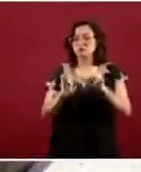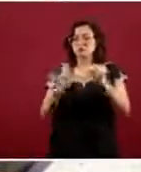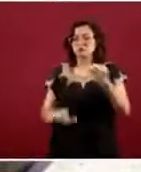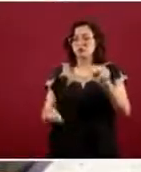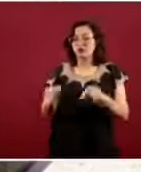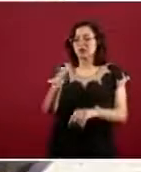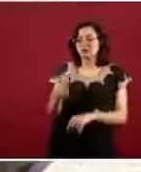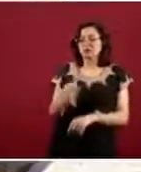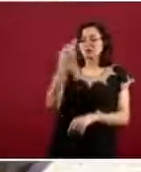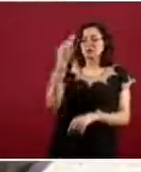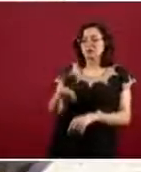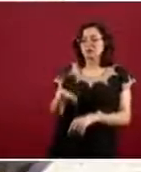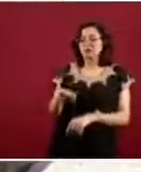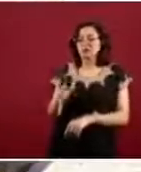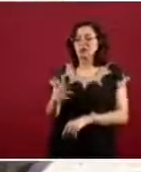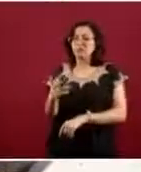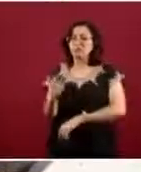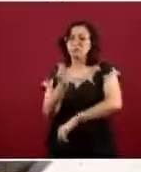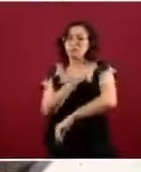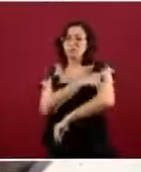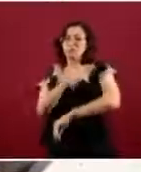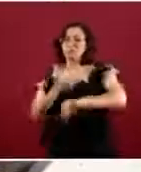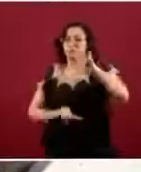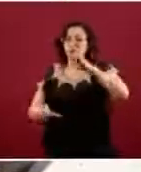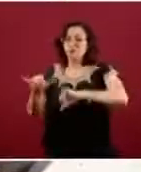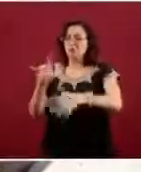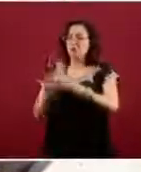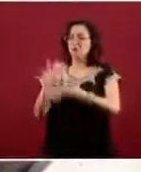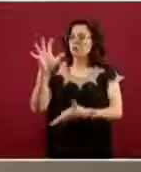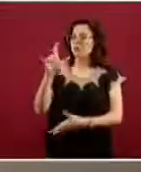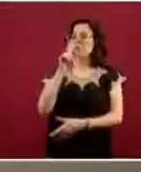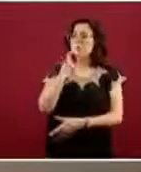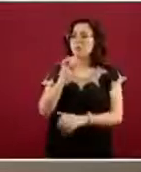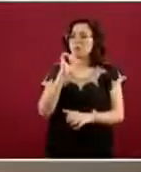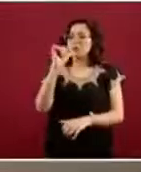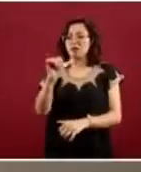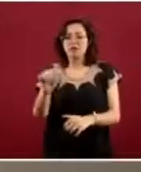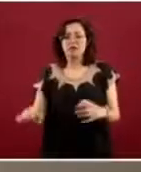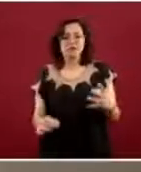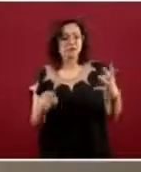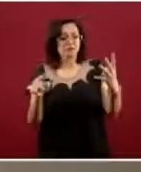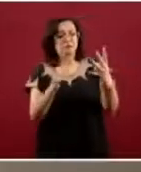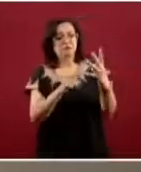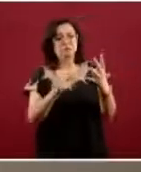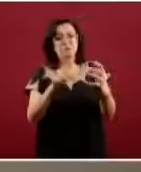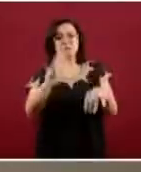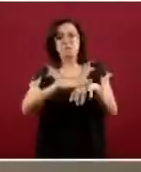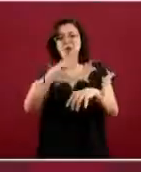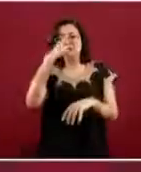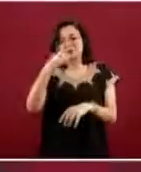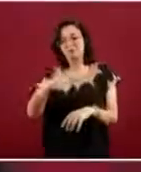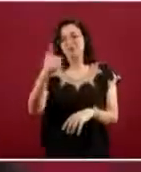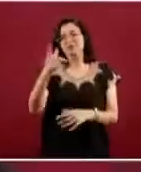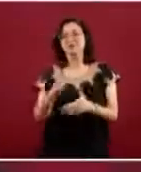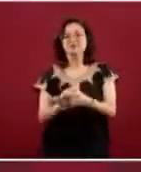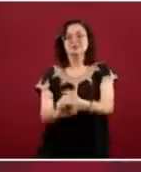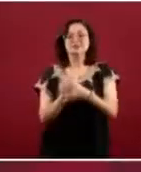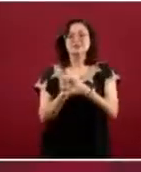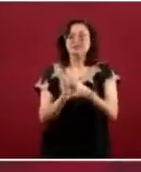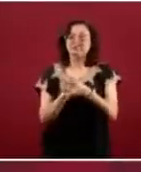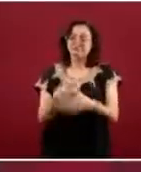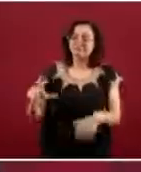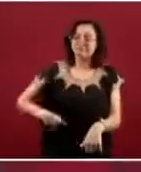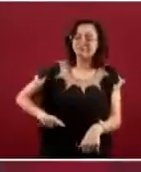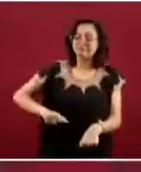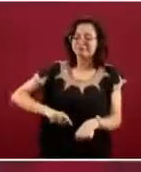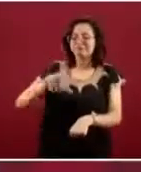no hacer pruebas masivas. Muchas gracias. Con gusto, le respondo a la última porque es la más fácil. Le mando saludos al gobernador de